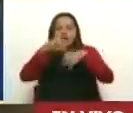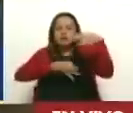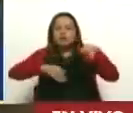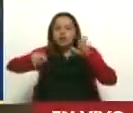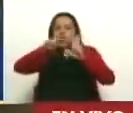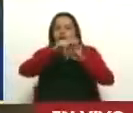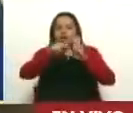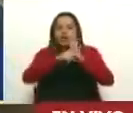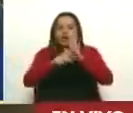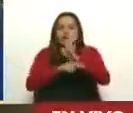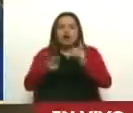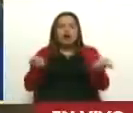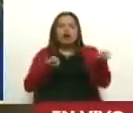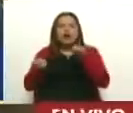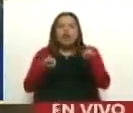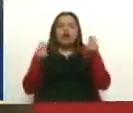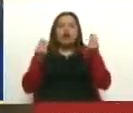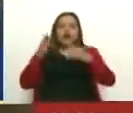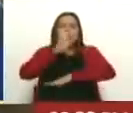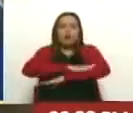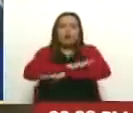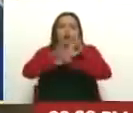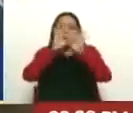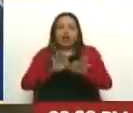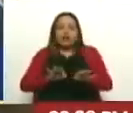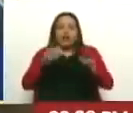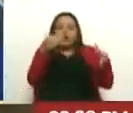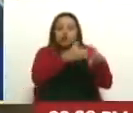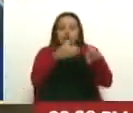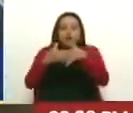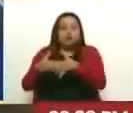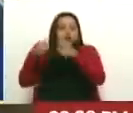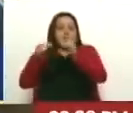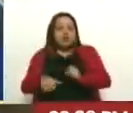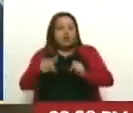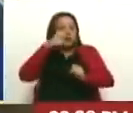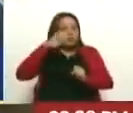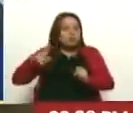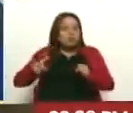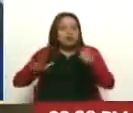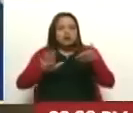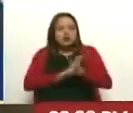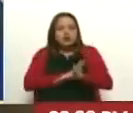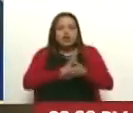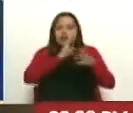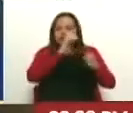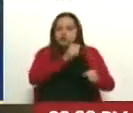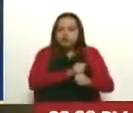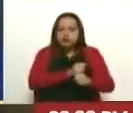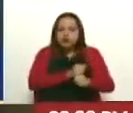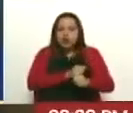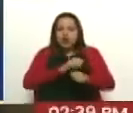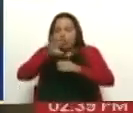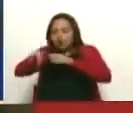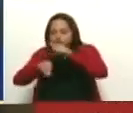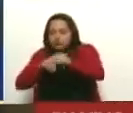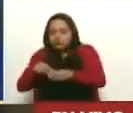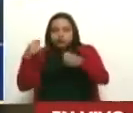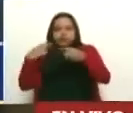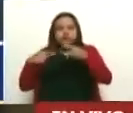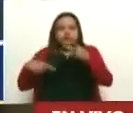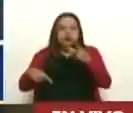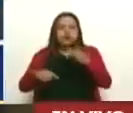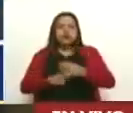normas que regulen las actuaciones de los organismos de seguridad ciudadana en materia de aseguramiento, incautación o decomiso de